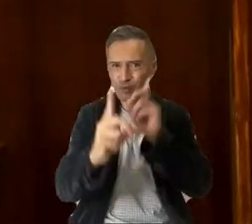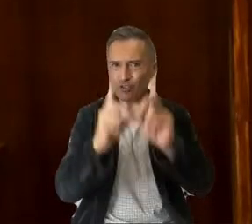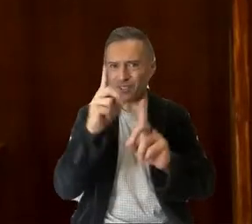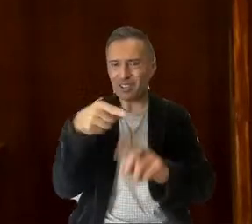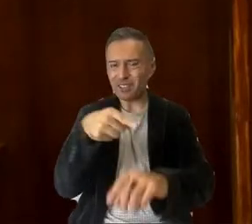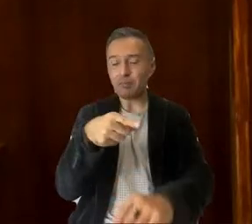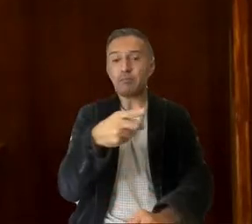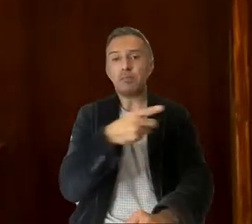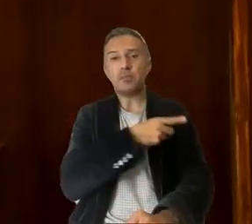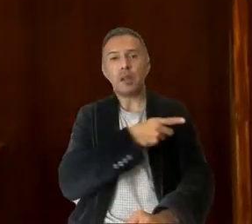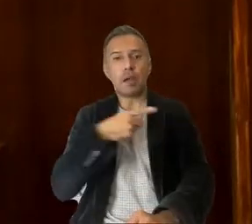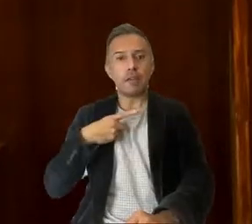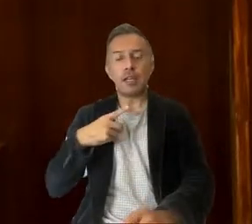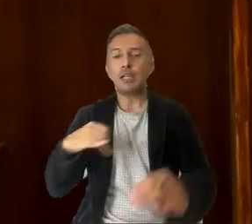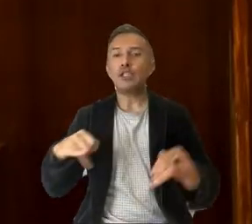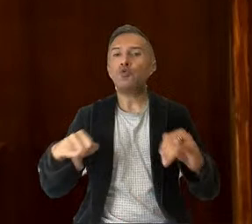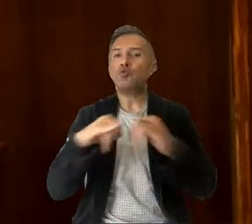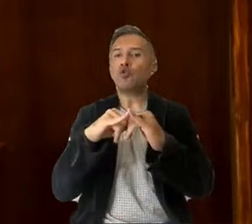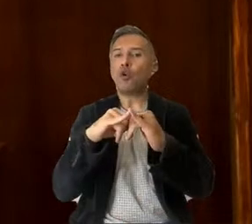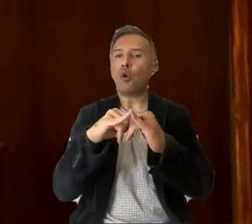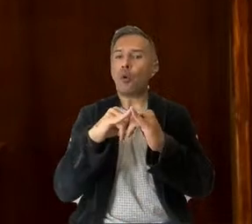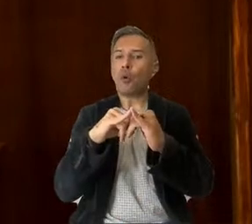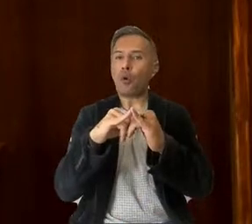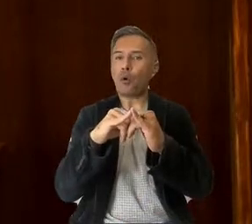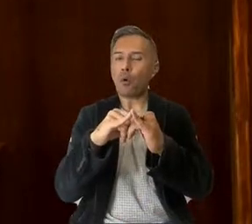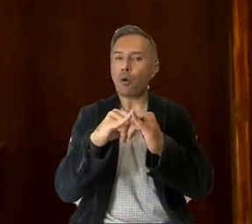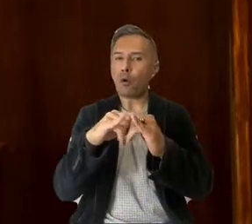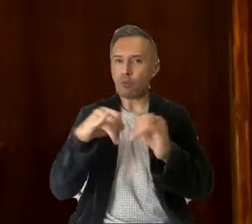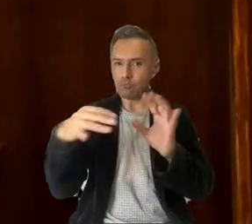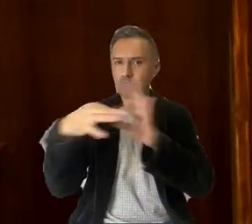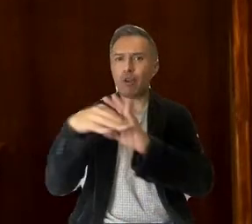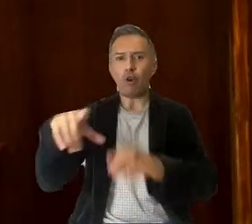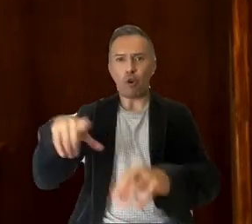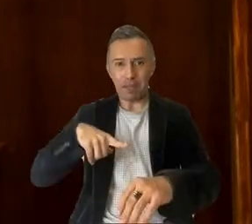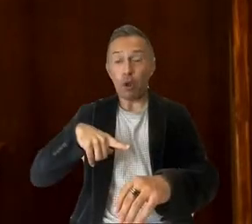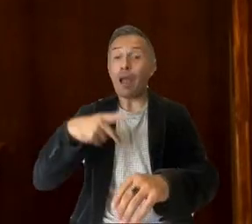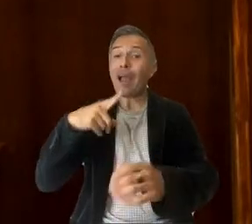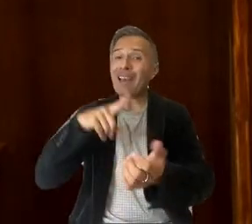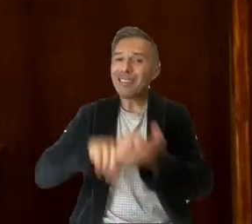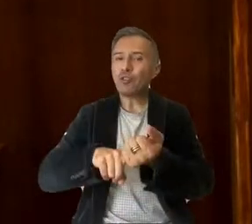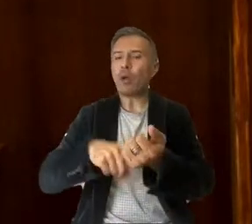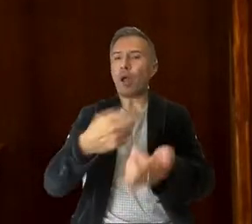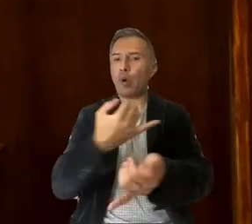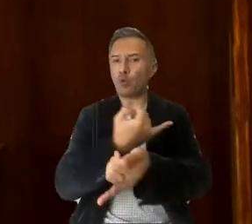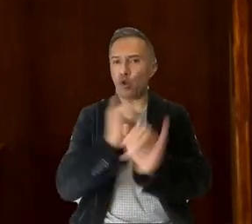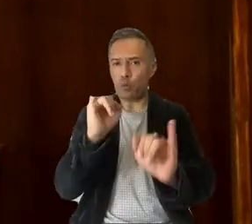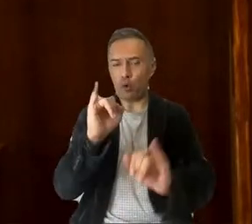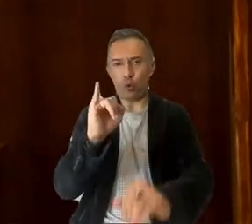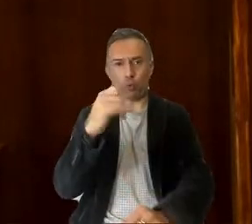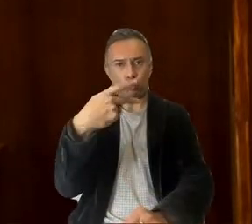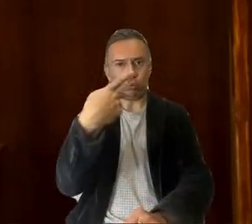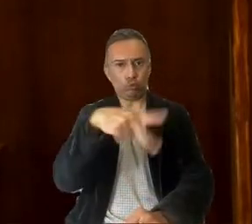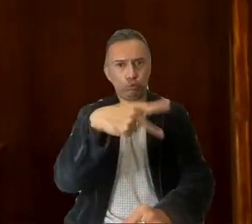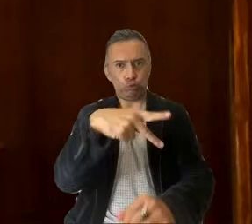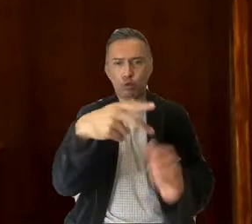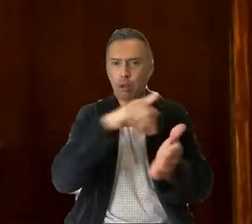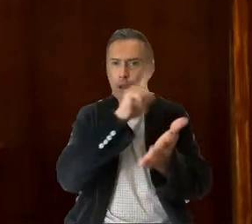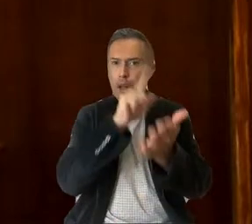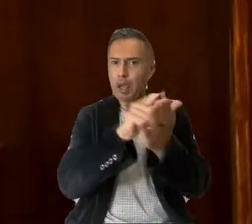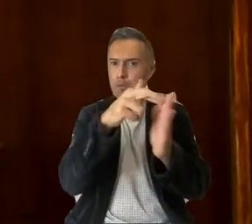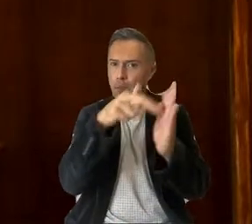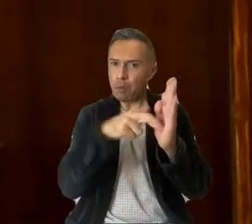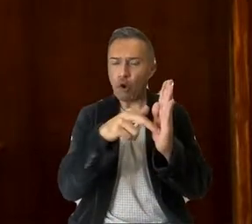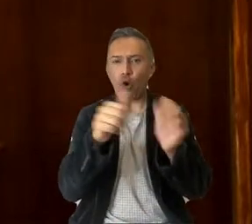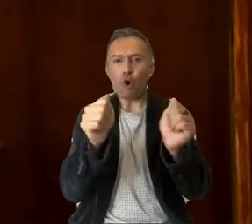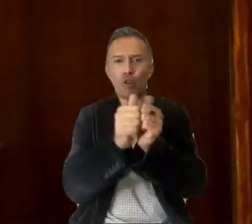tendrá que tener carácter de órgano público, autónomo, dotado de personalidad jurídica y patrimonio propio,